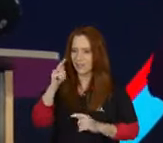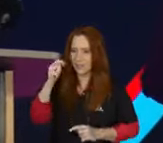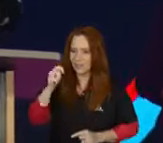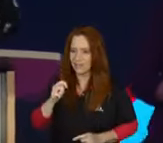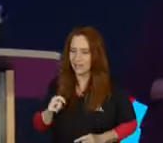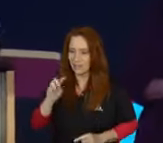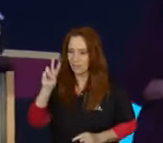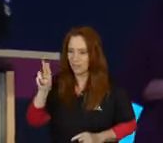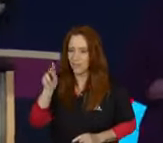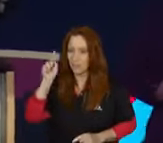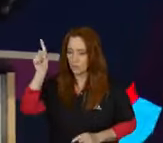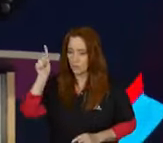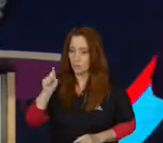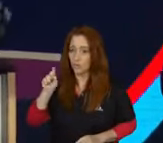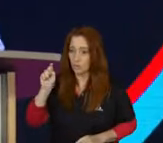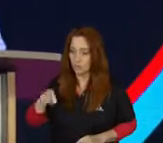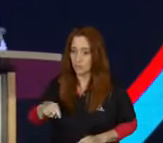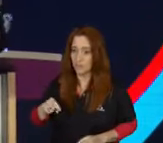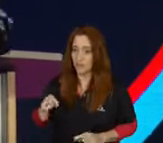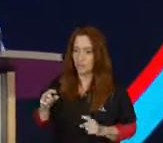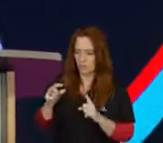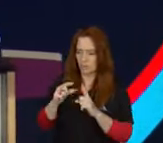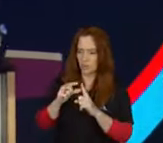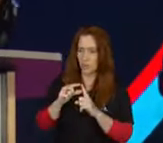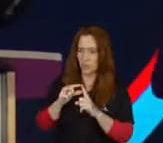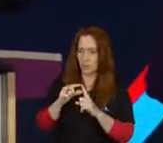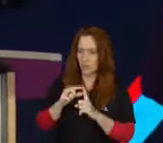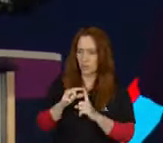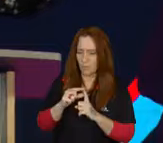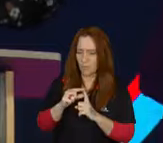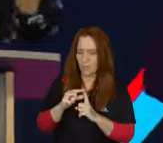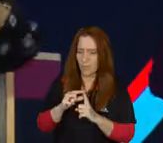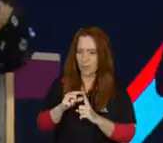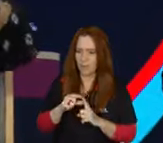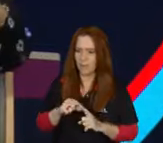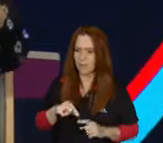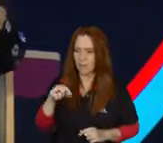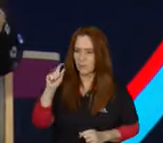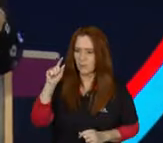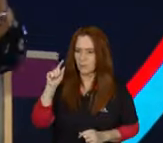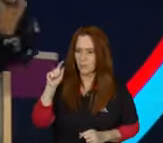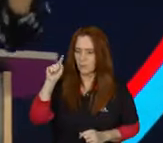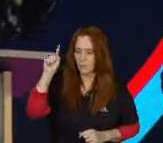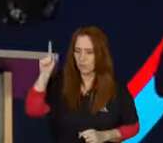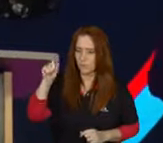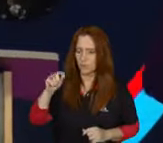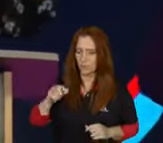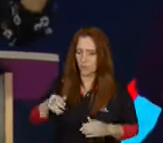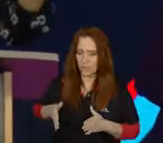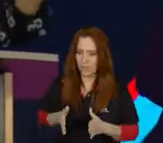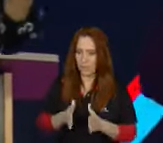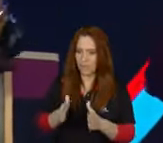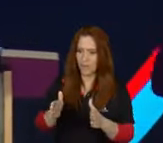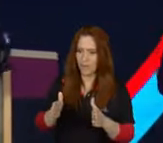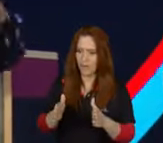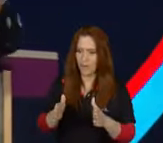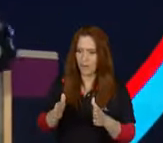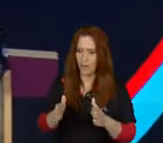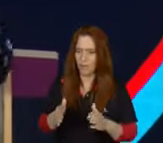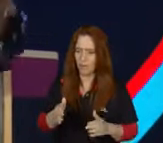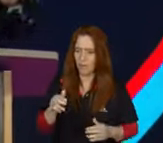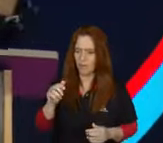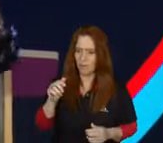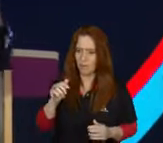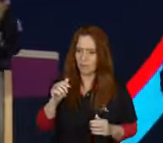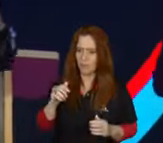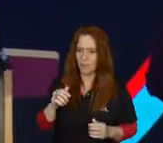perfecto, maravilloso, y tú eres el que conoce todas las cosas. Tus caminos son más altos que los nuestros y tus pensamientos. Y te